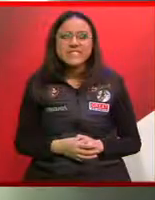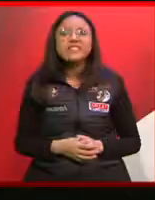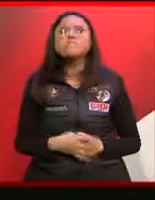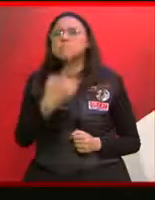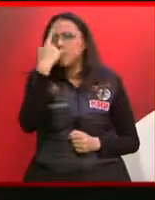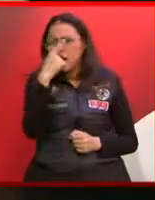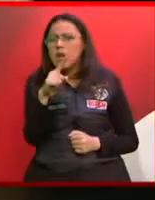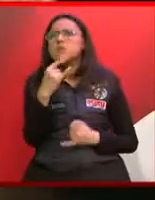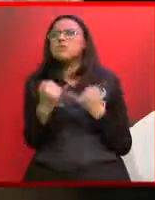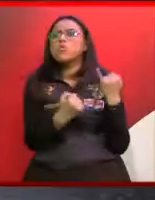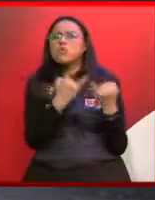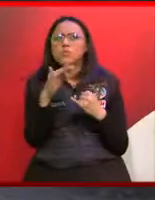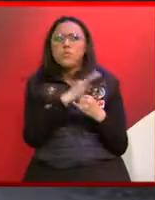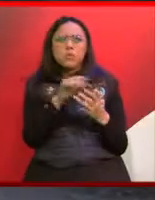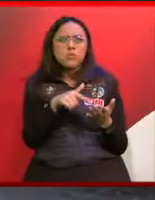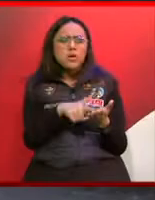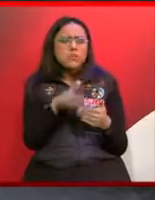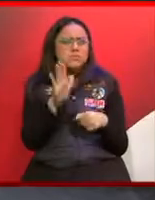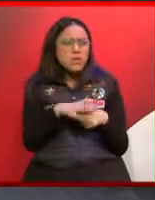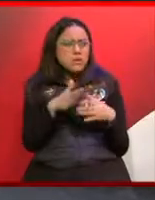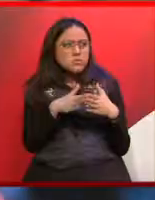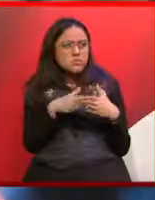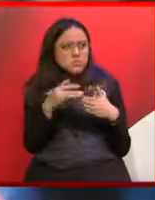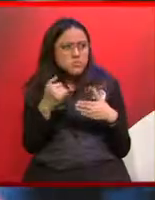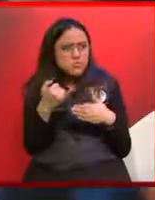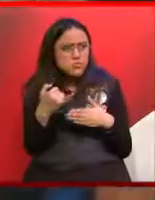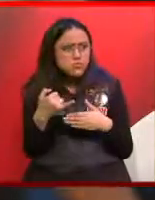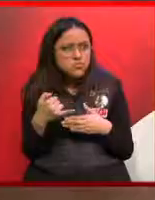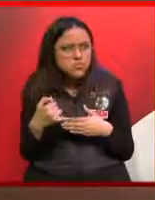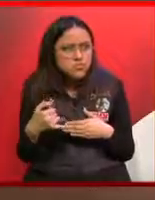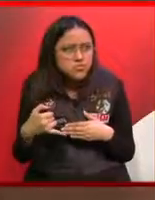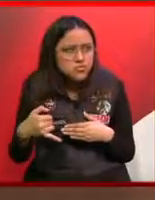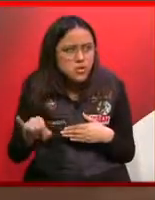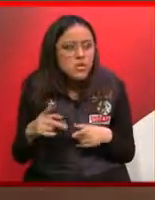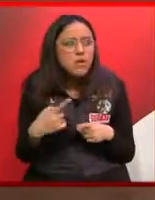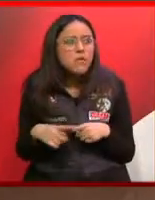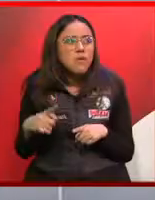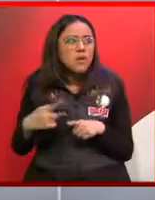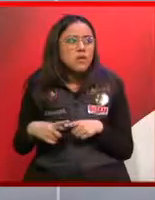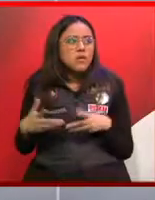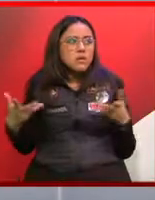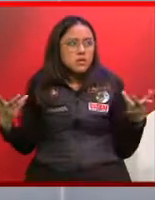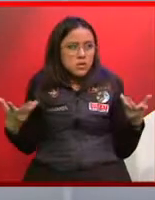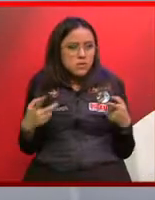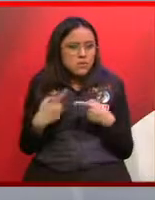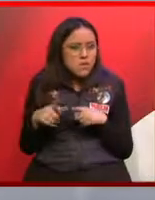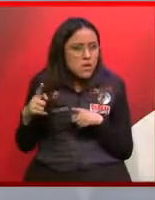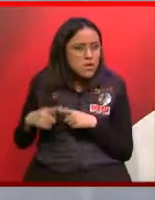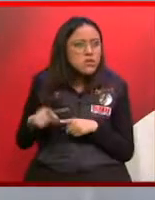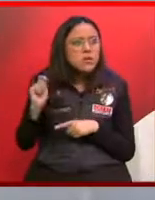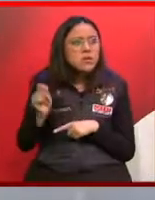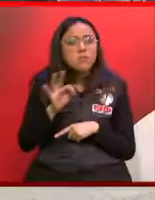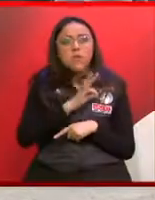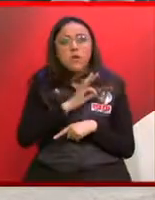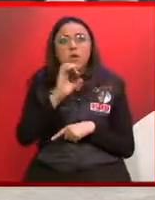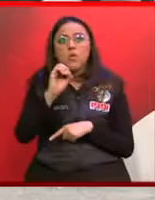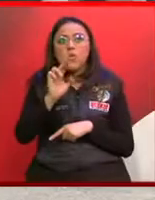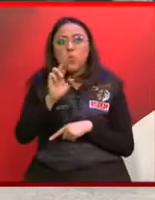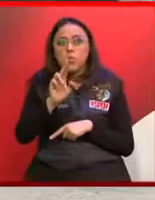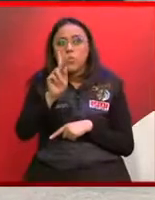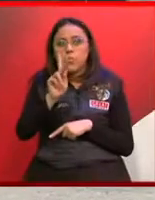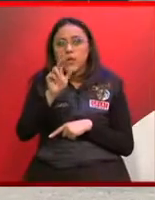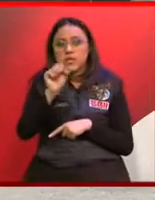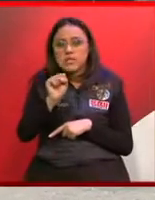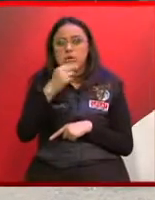Para que el juguetón pueda llegar a los lugares más alejados de la República Mexicana, se requiere de mucho apoyo como el que nos brinda UPS.